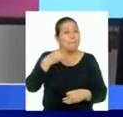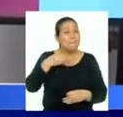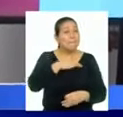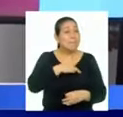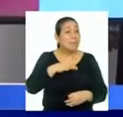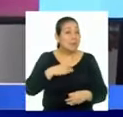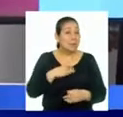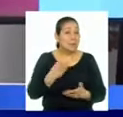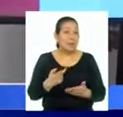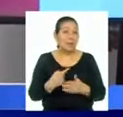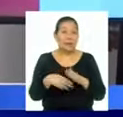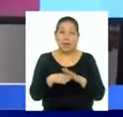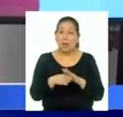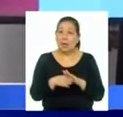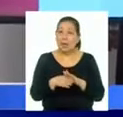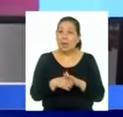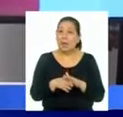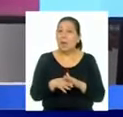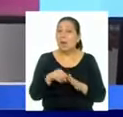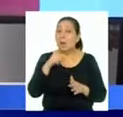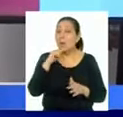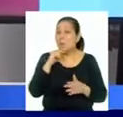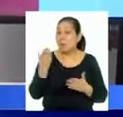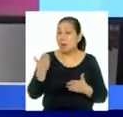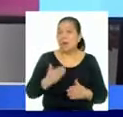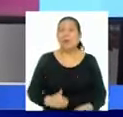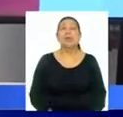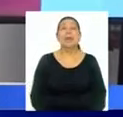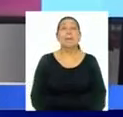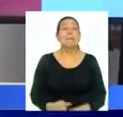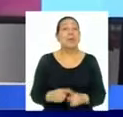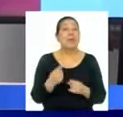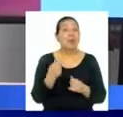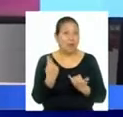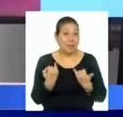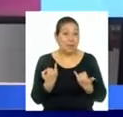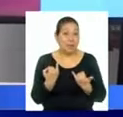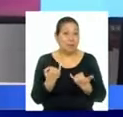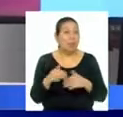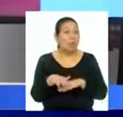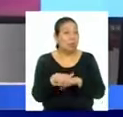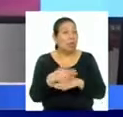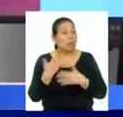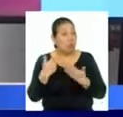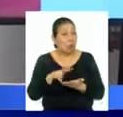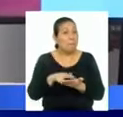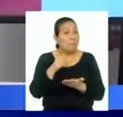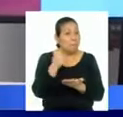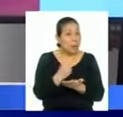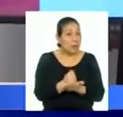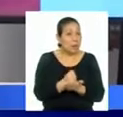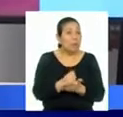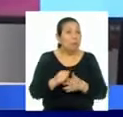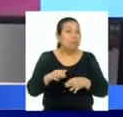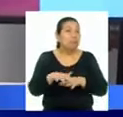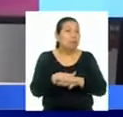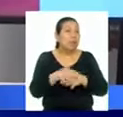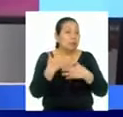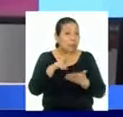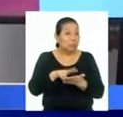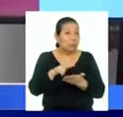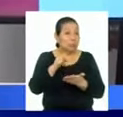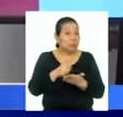también involucra a la señora Eliam Carr. Estos casos entonces han sido aprobados. Según el trámite, una vez